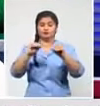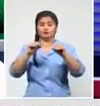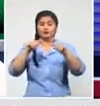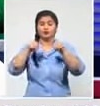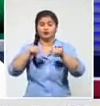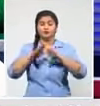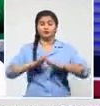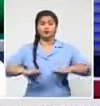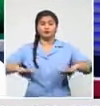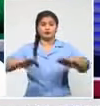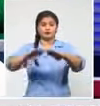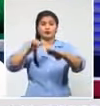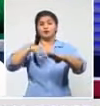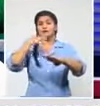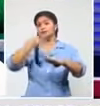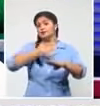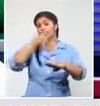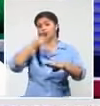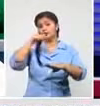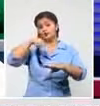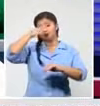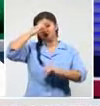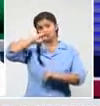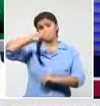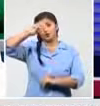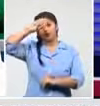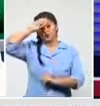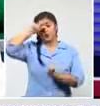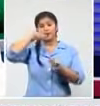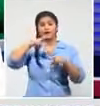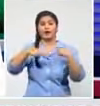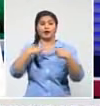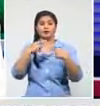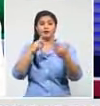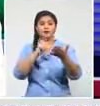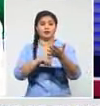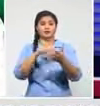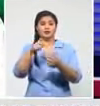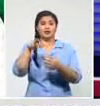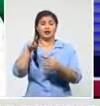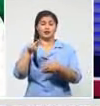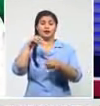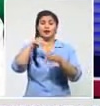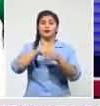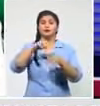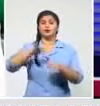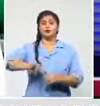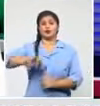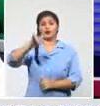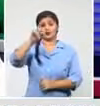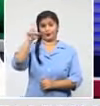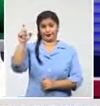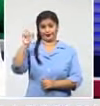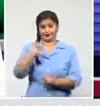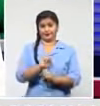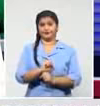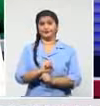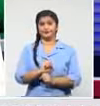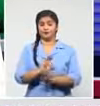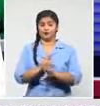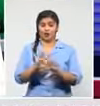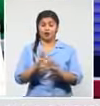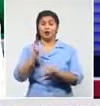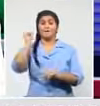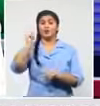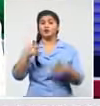que Cuba hace el PCR en el aeropuerto. O sea, cuando la persona sale del